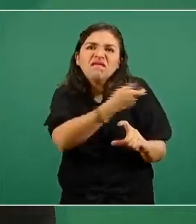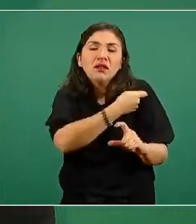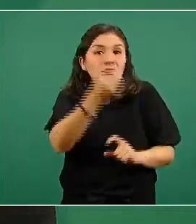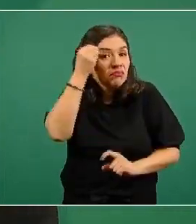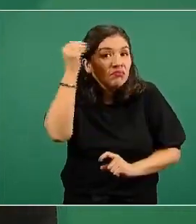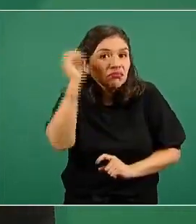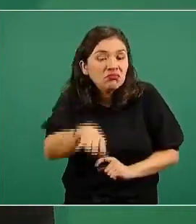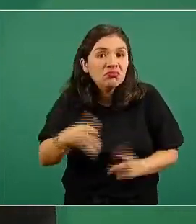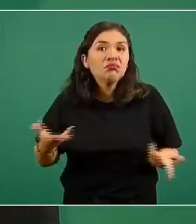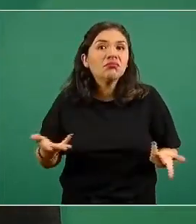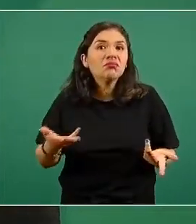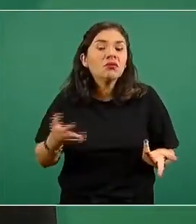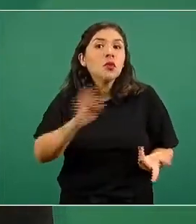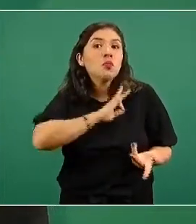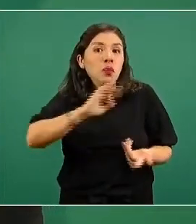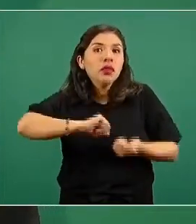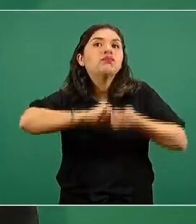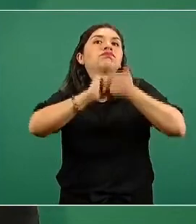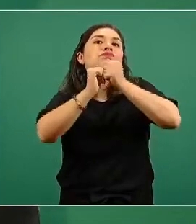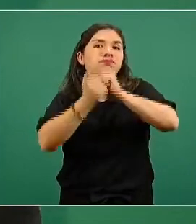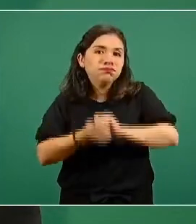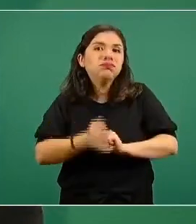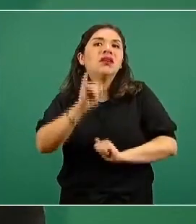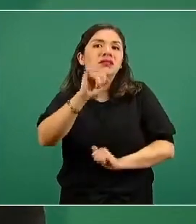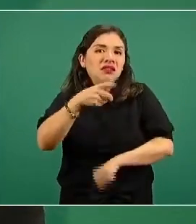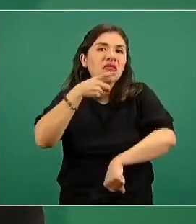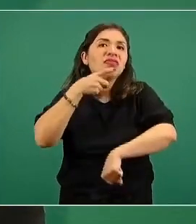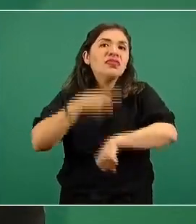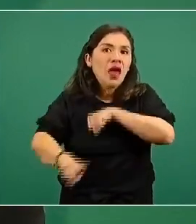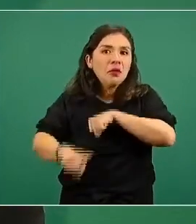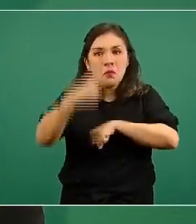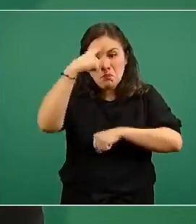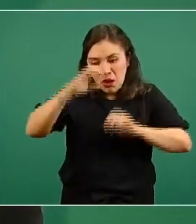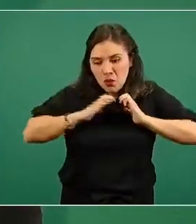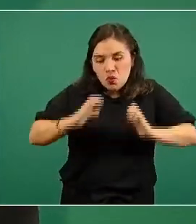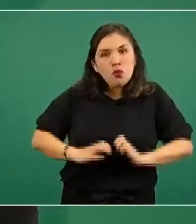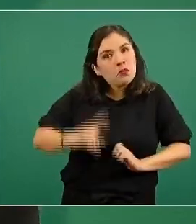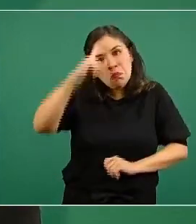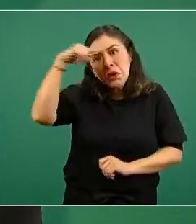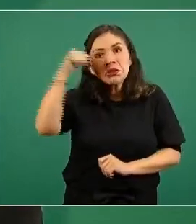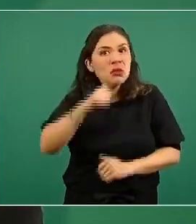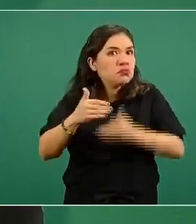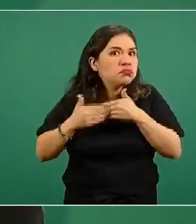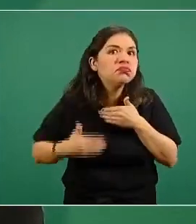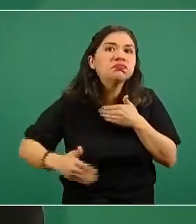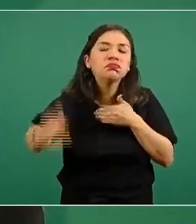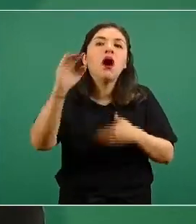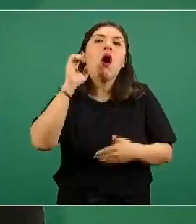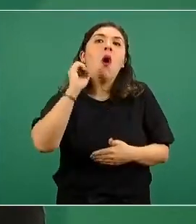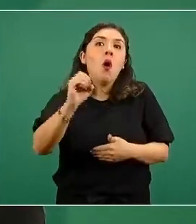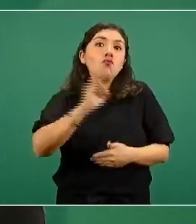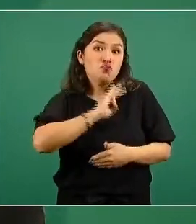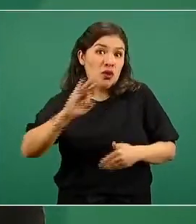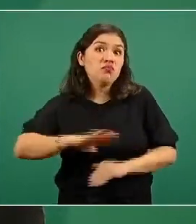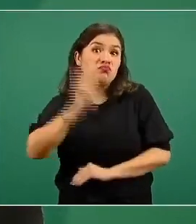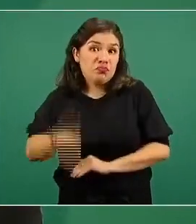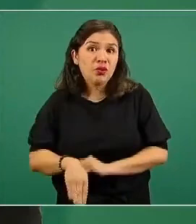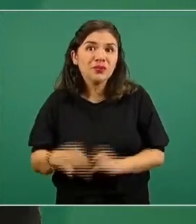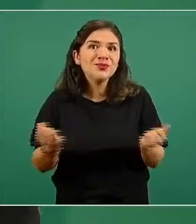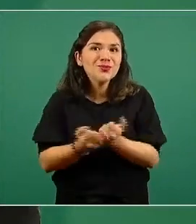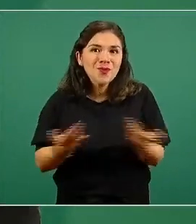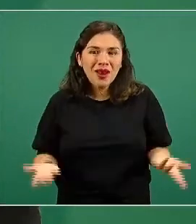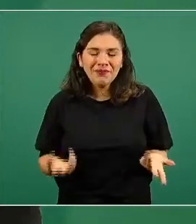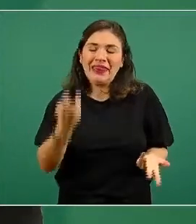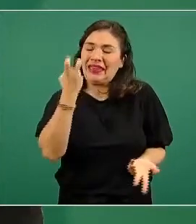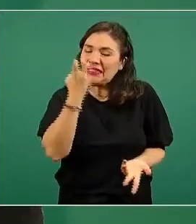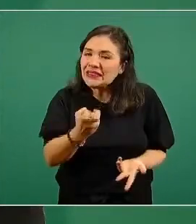¿sí? Que pueda causar un daño permanente a la persona e inclusive la muerte. Entonces es